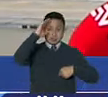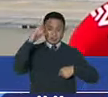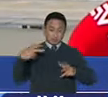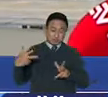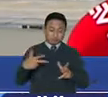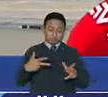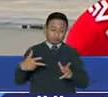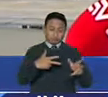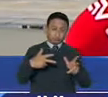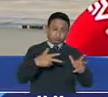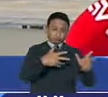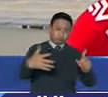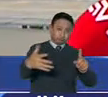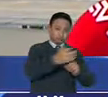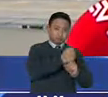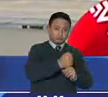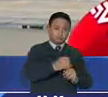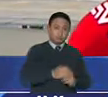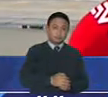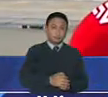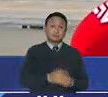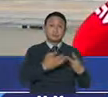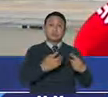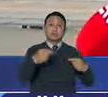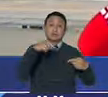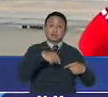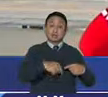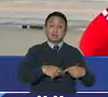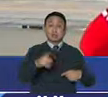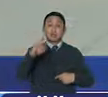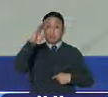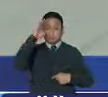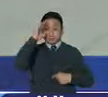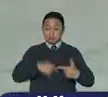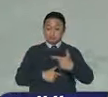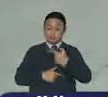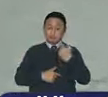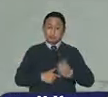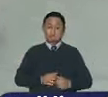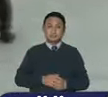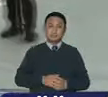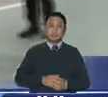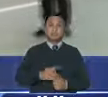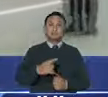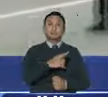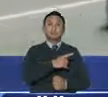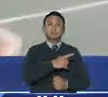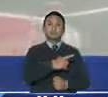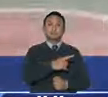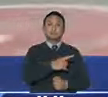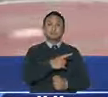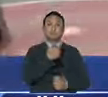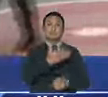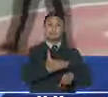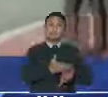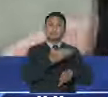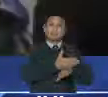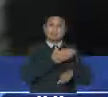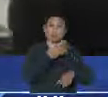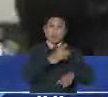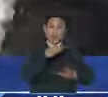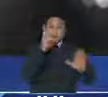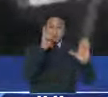policiales, más aún inclusive quiso atentar contra la vida de uno de ellos. Taylor John Sánchez Ortiz ya tenía varias